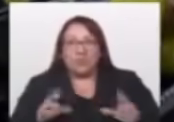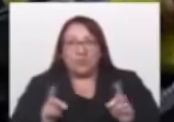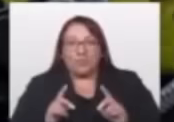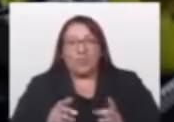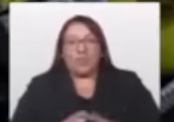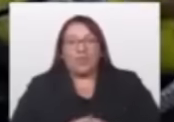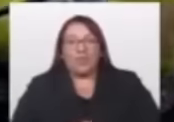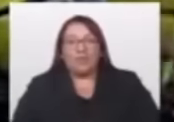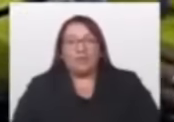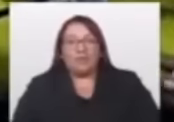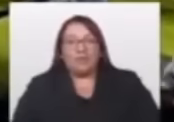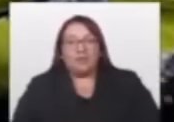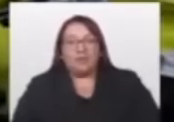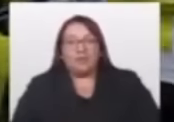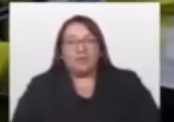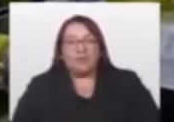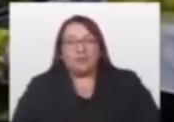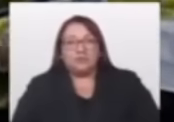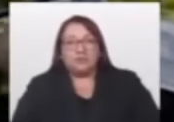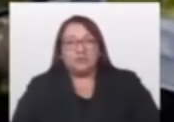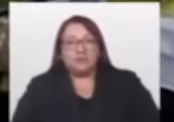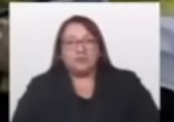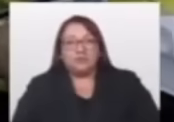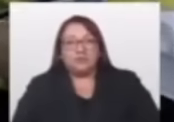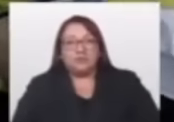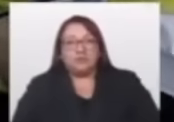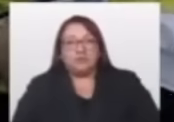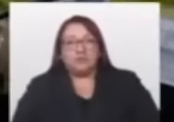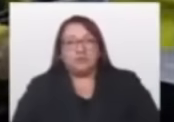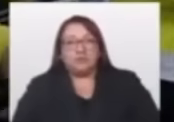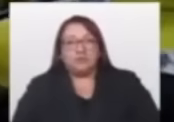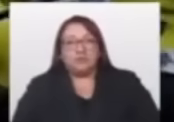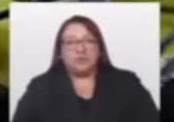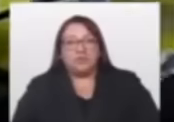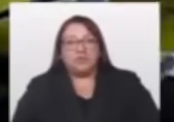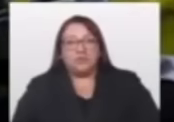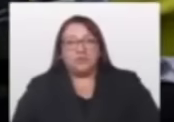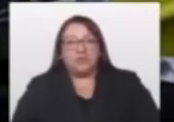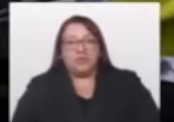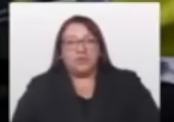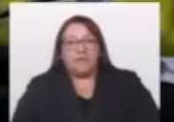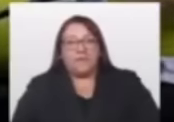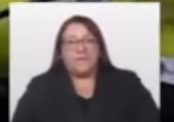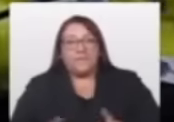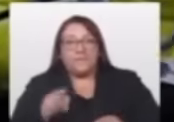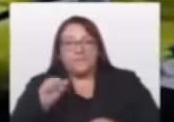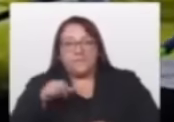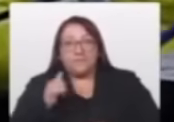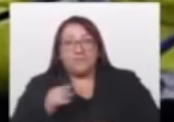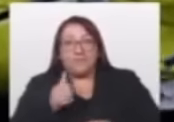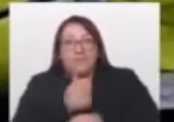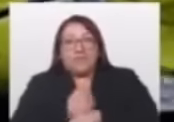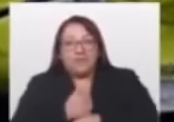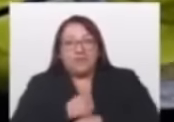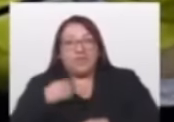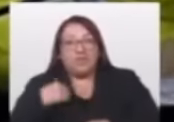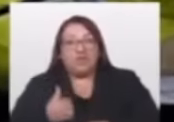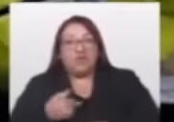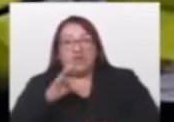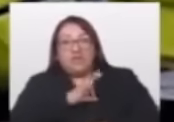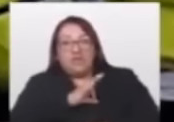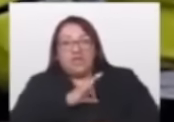tiene que rendirle pleitesía cuando se trata de una investigación, pero sí llama la atención que hayan asesores de la señora fiscal